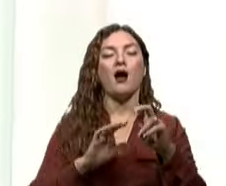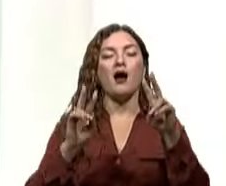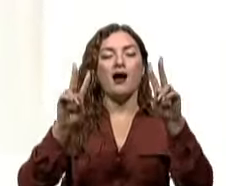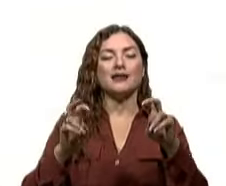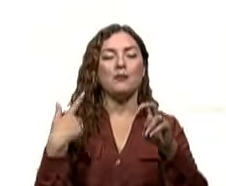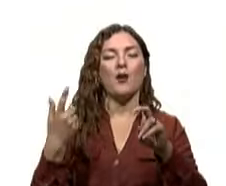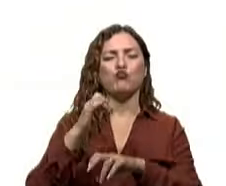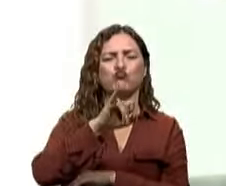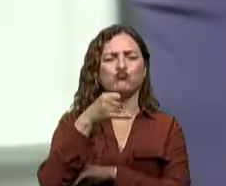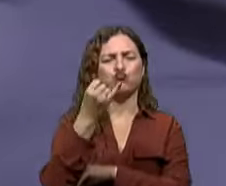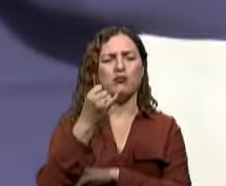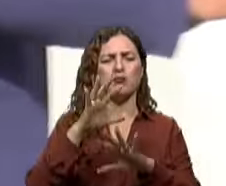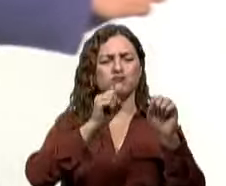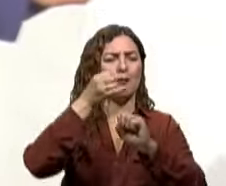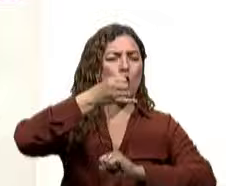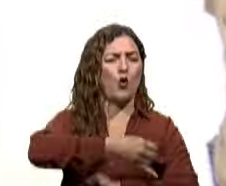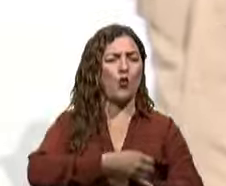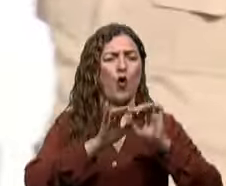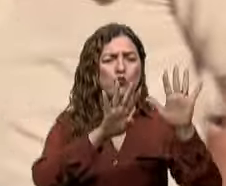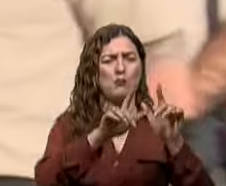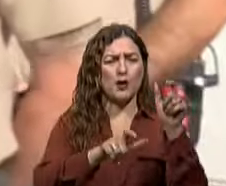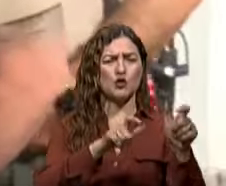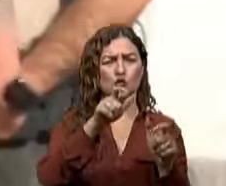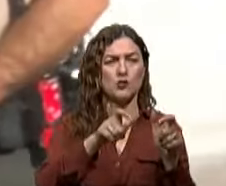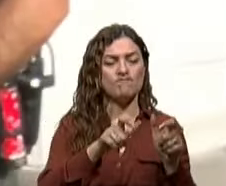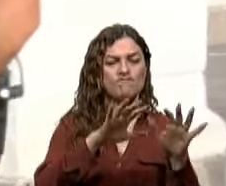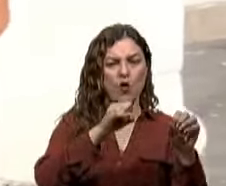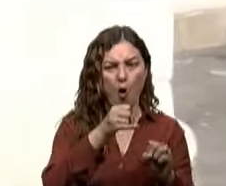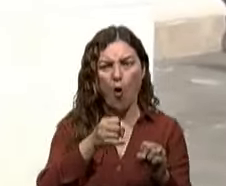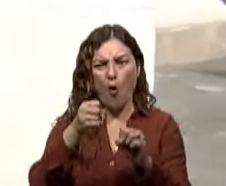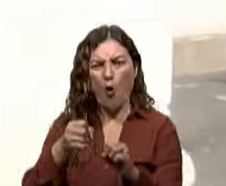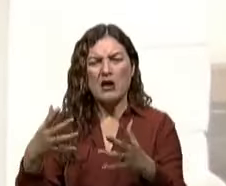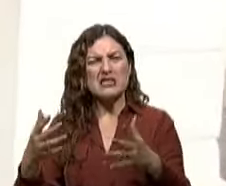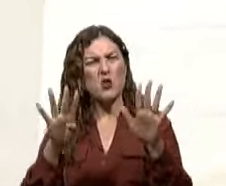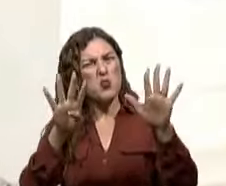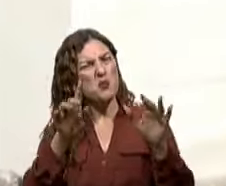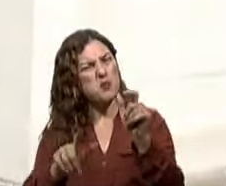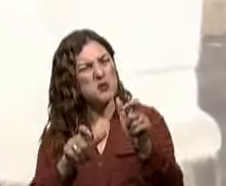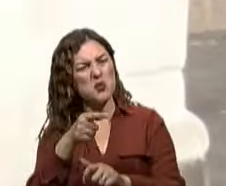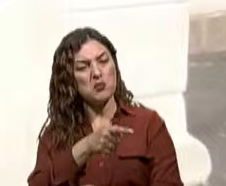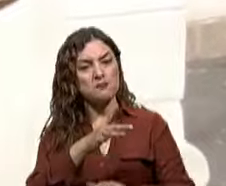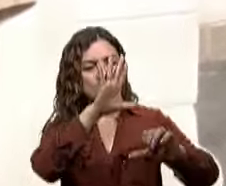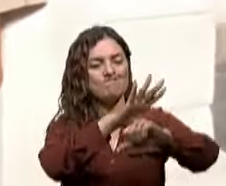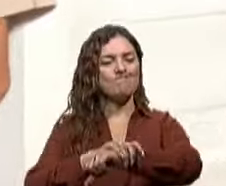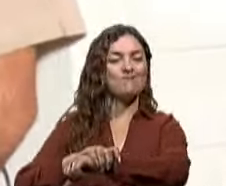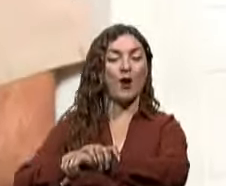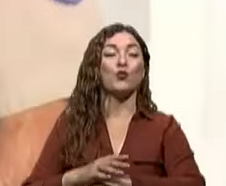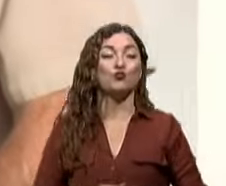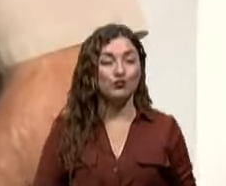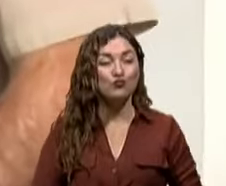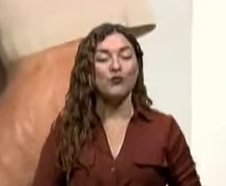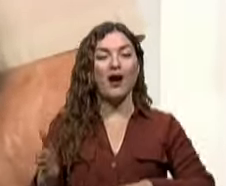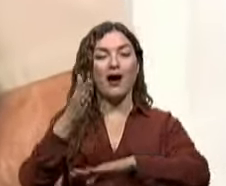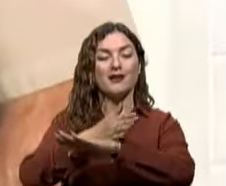en serie, que tenía 9 casos de personas que ya han sido afectadas por este antisocial. De igual forma, la recuperación de